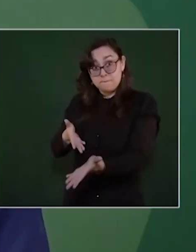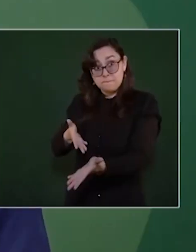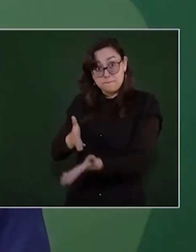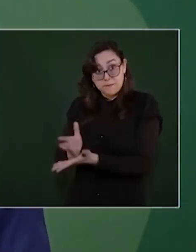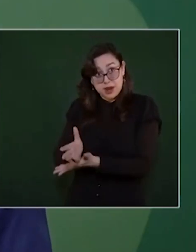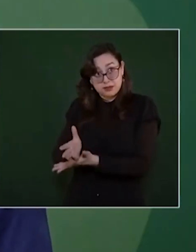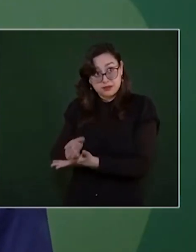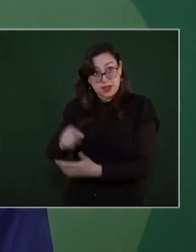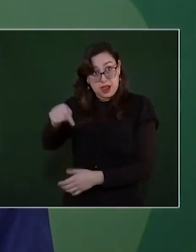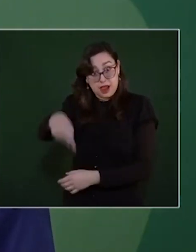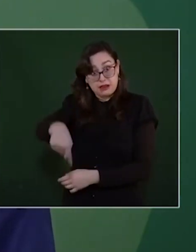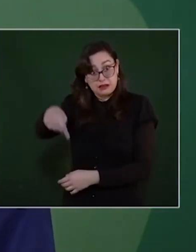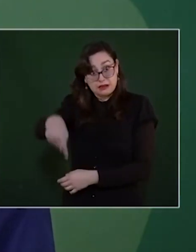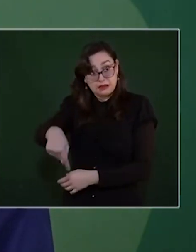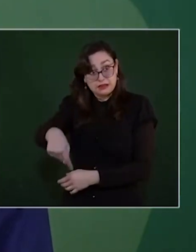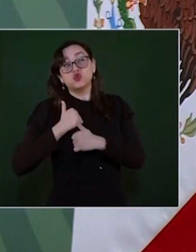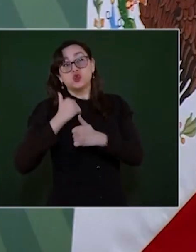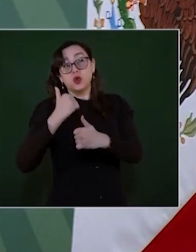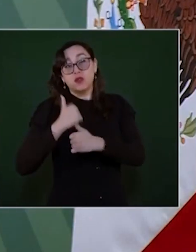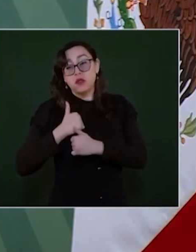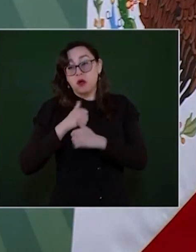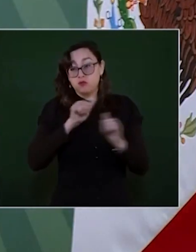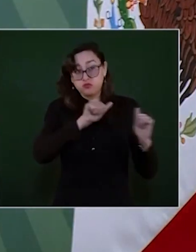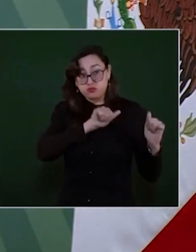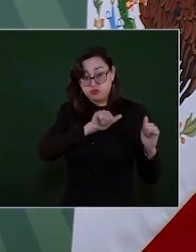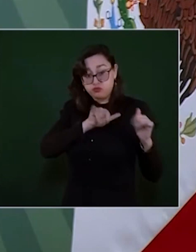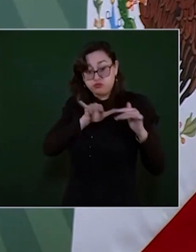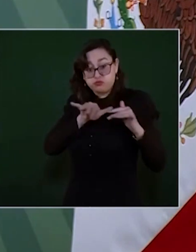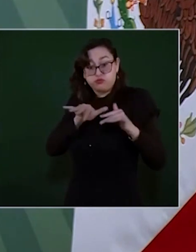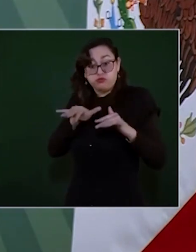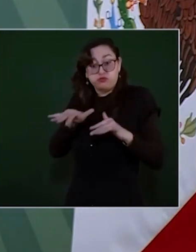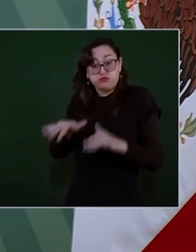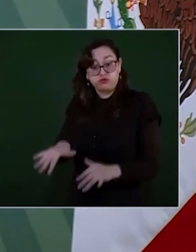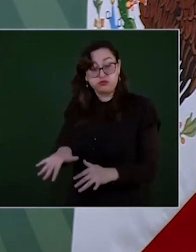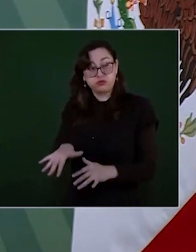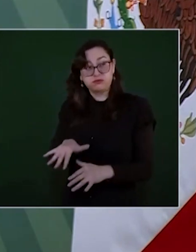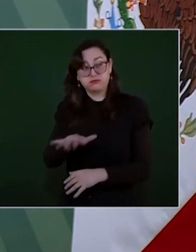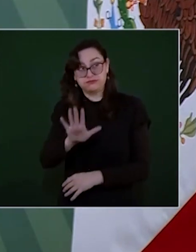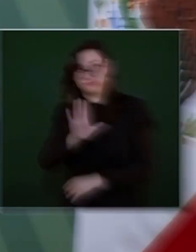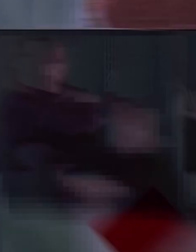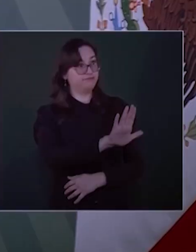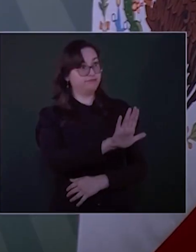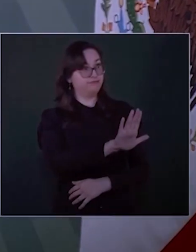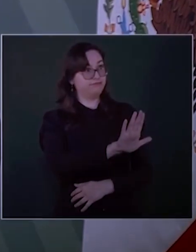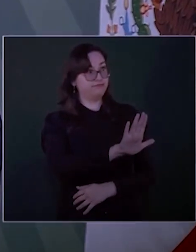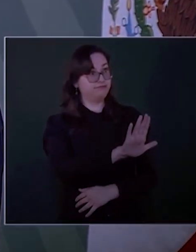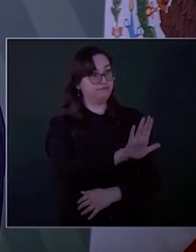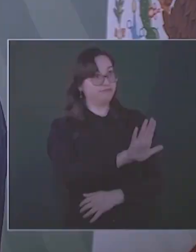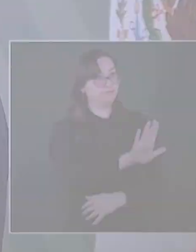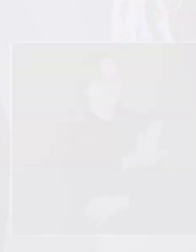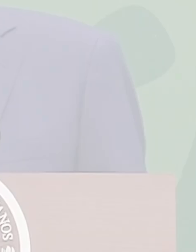que intervengan fuerzas armadas de un gobierno extranjero en nuestro territorio.